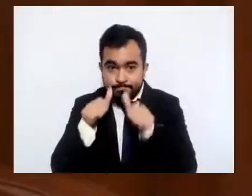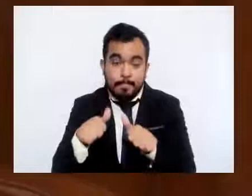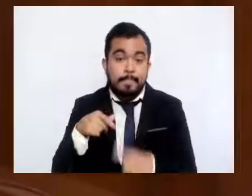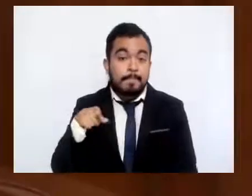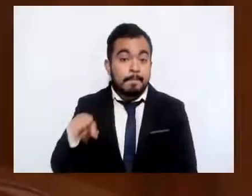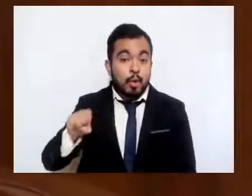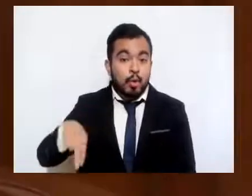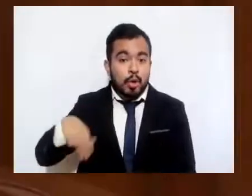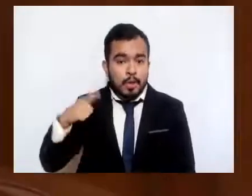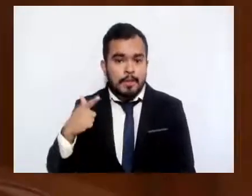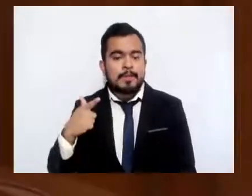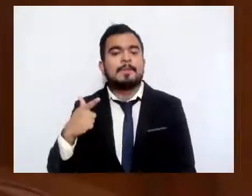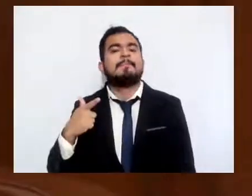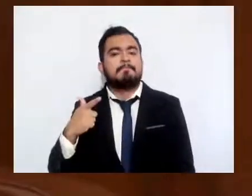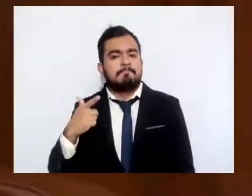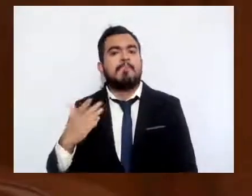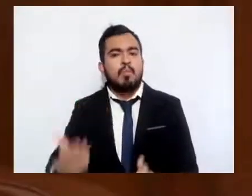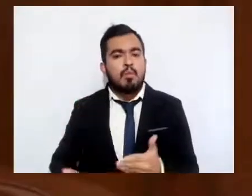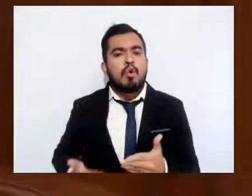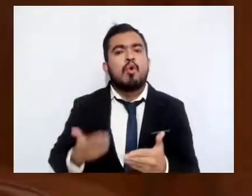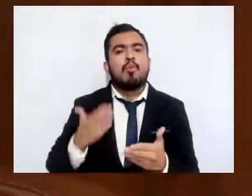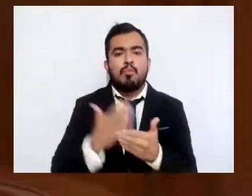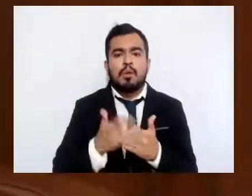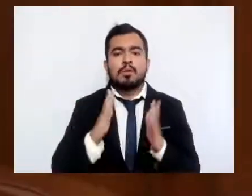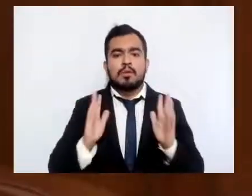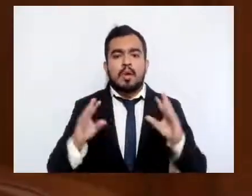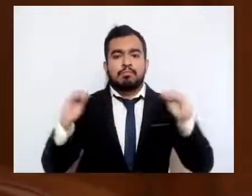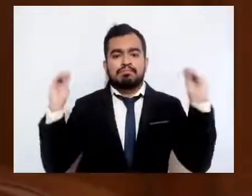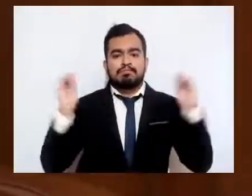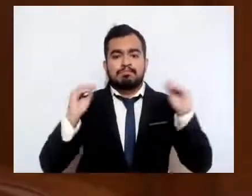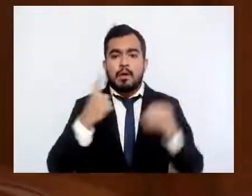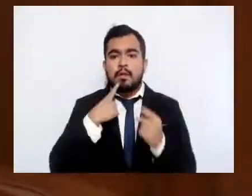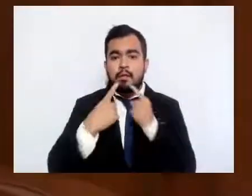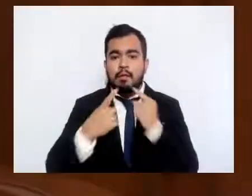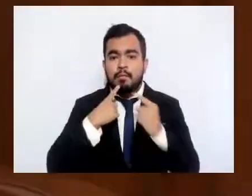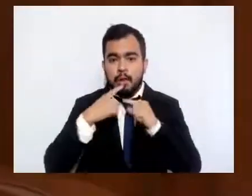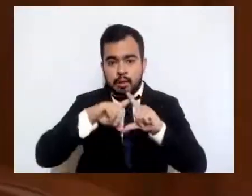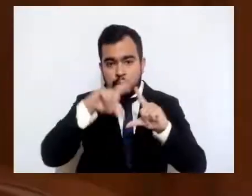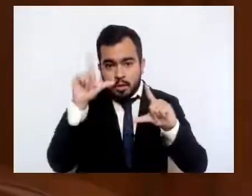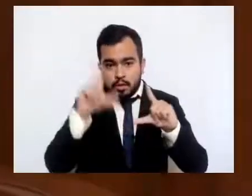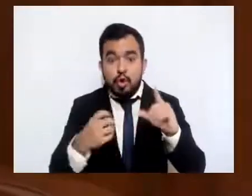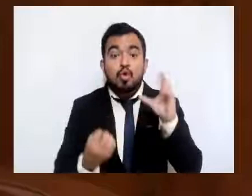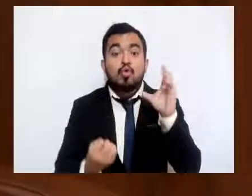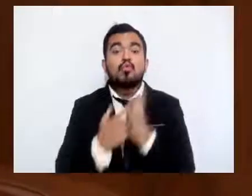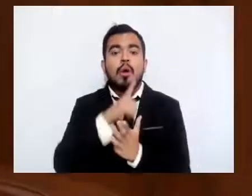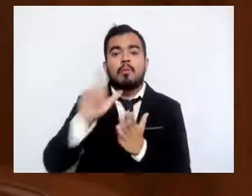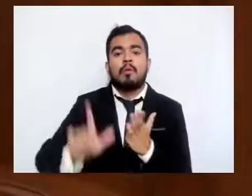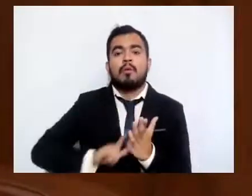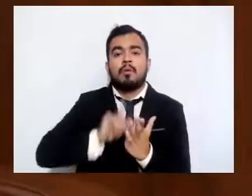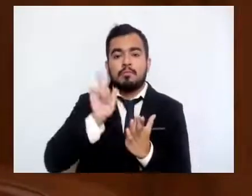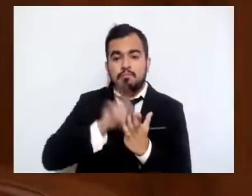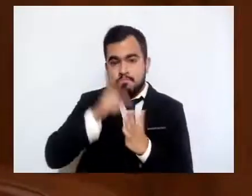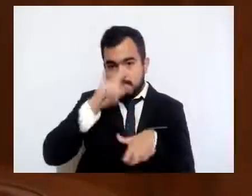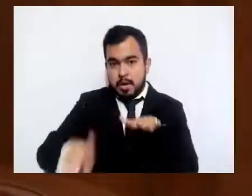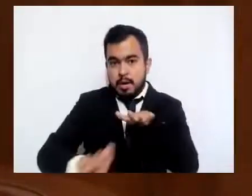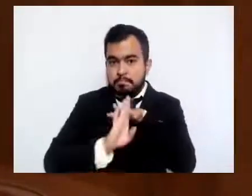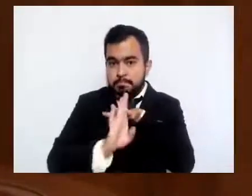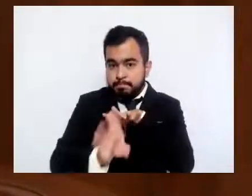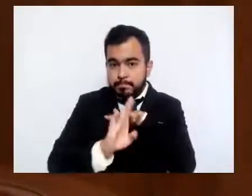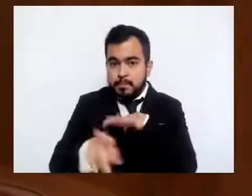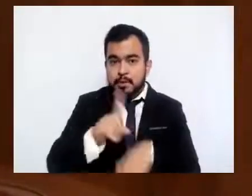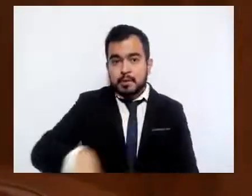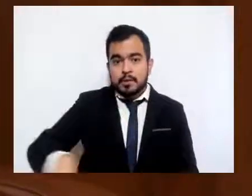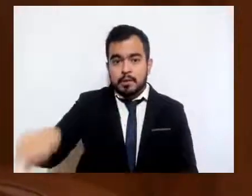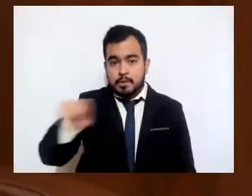nacional y en la nueva legislación migratoria mexicana, al elevar la presión para la inclusión del enfoque